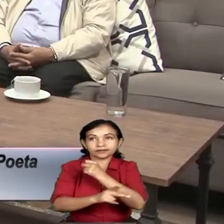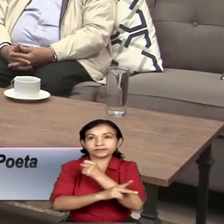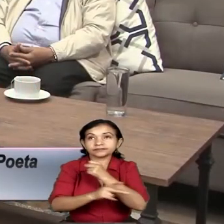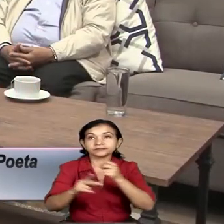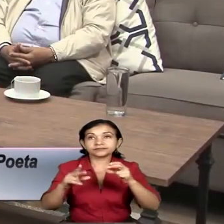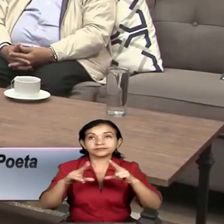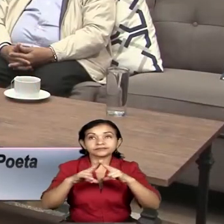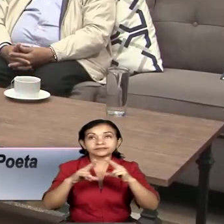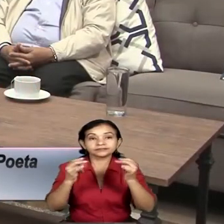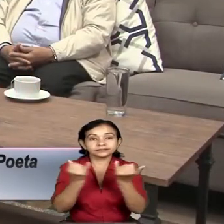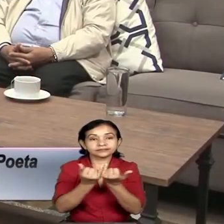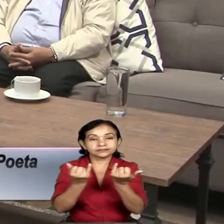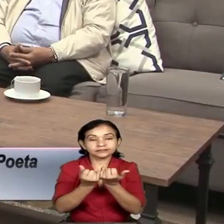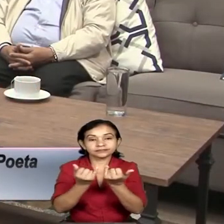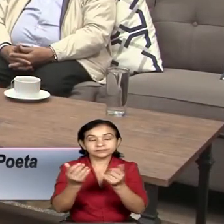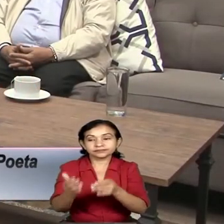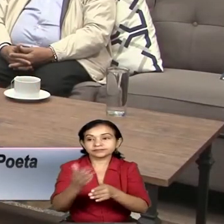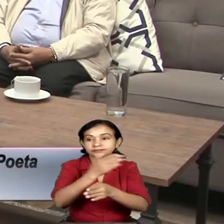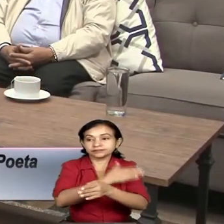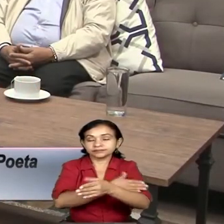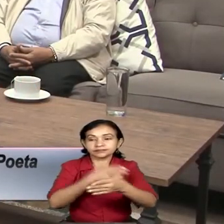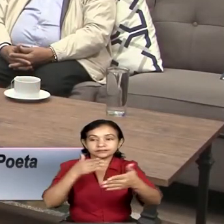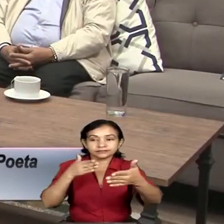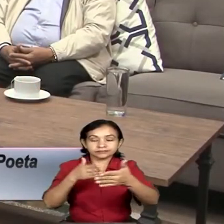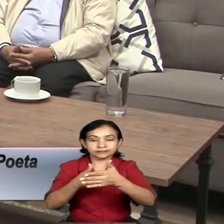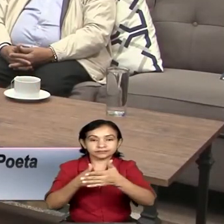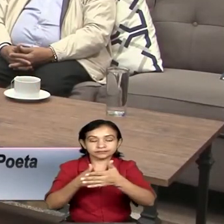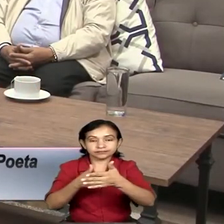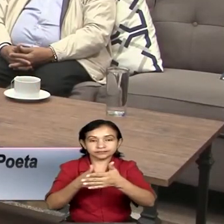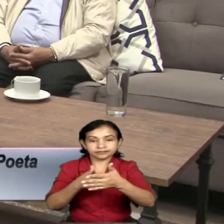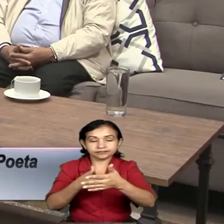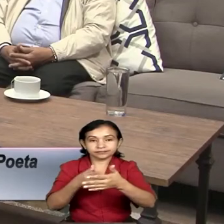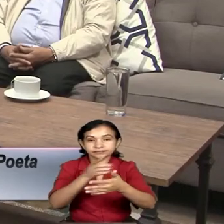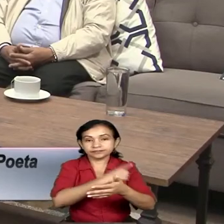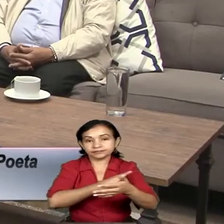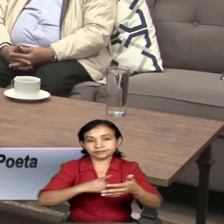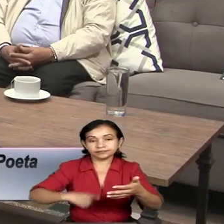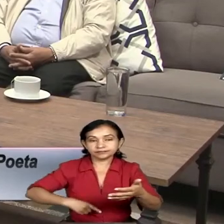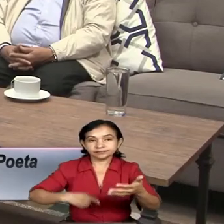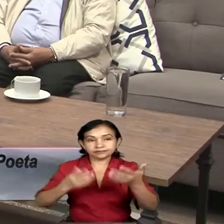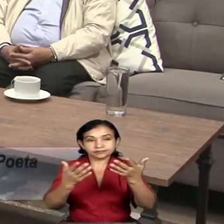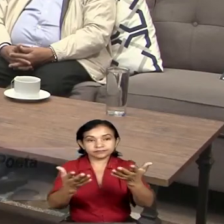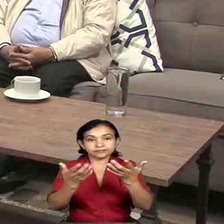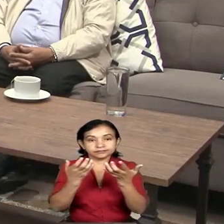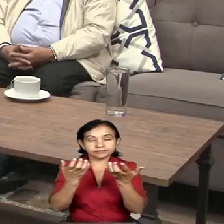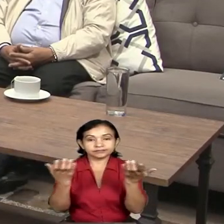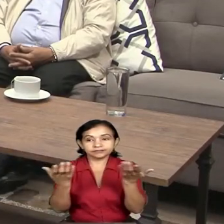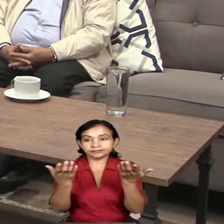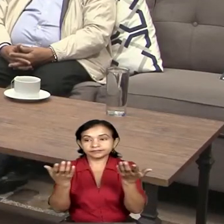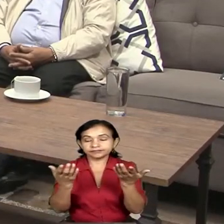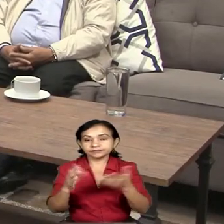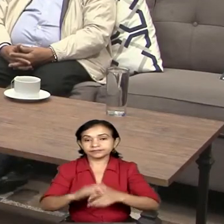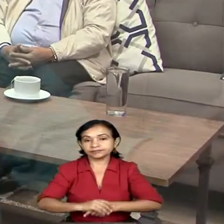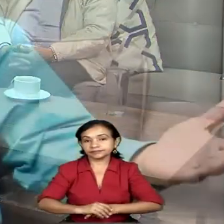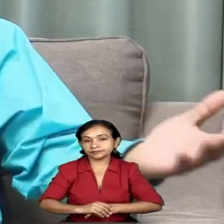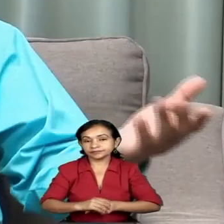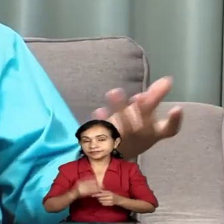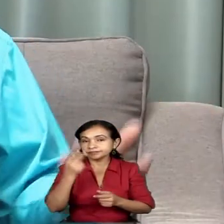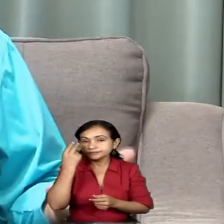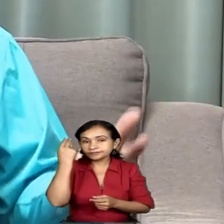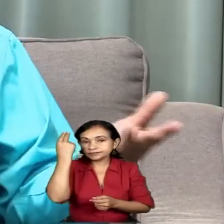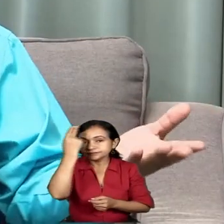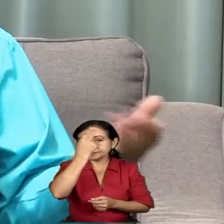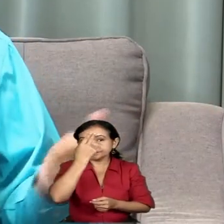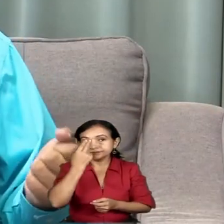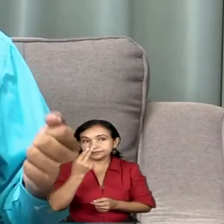Y precisamente antes de terminar este punto, diputado, quisiera, a partir de una pregunta más que